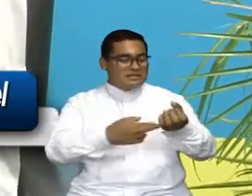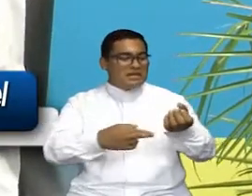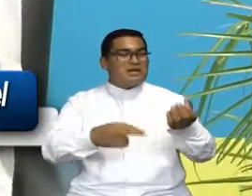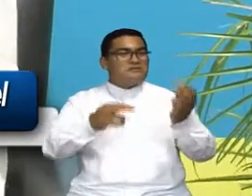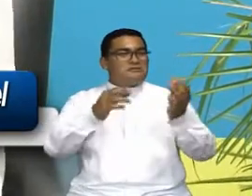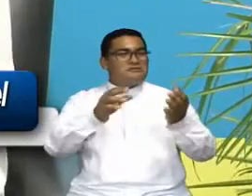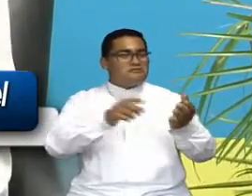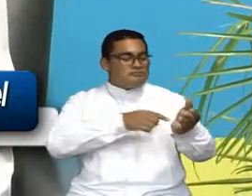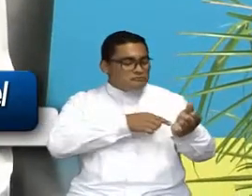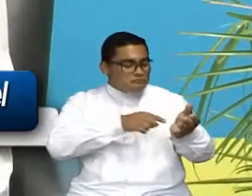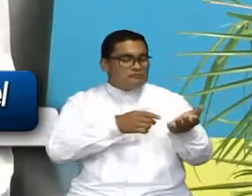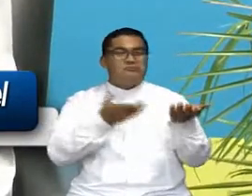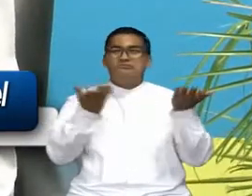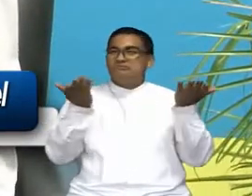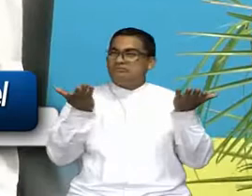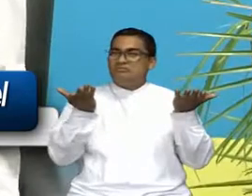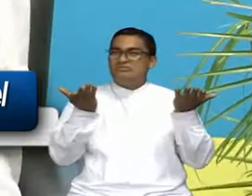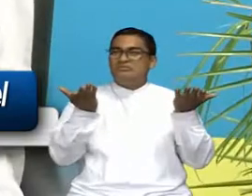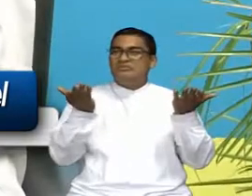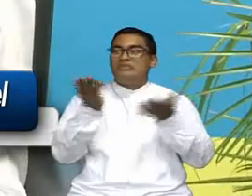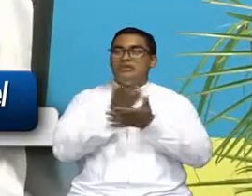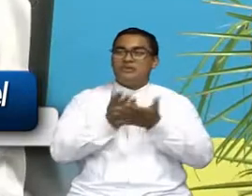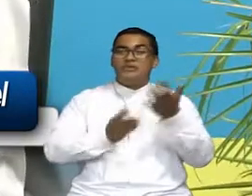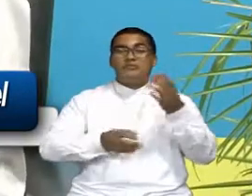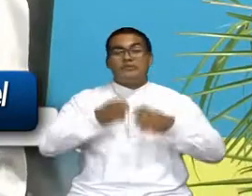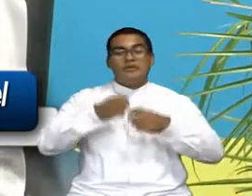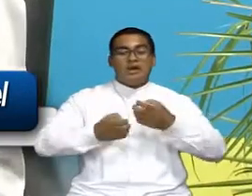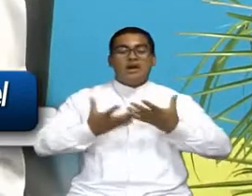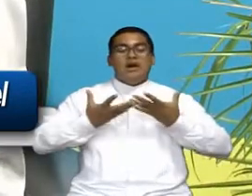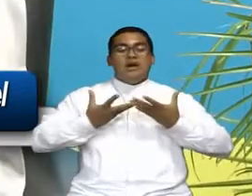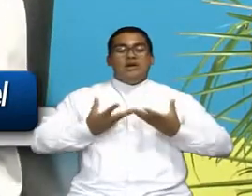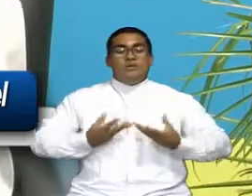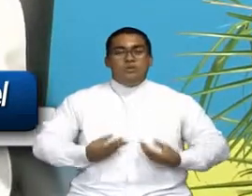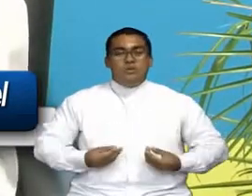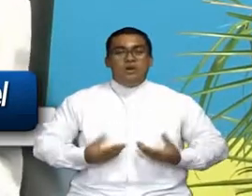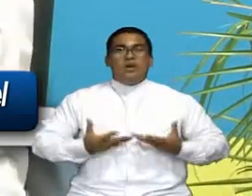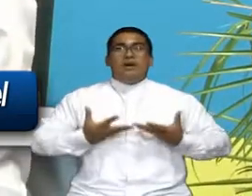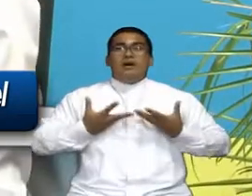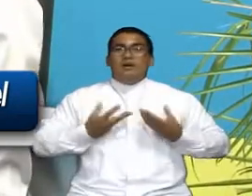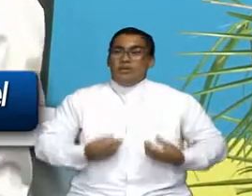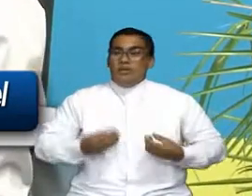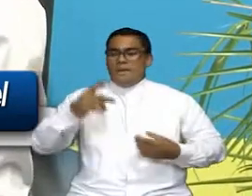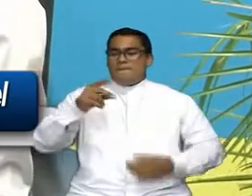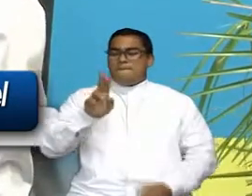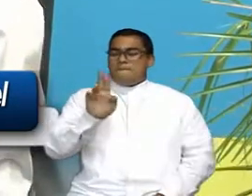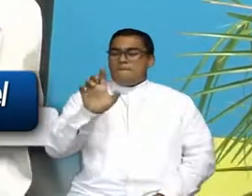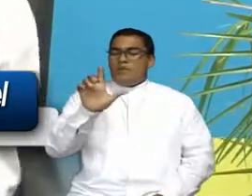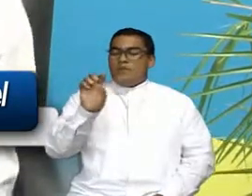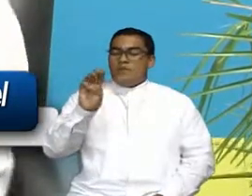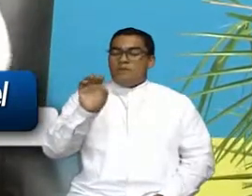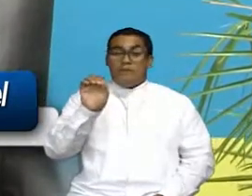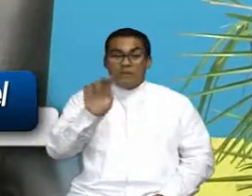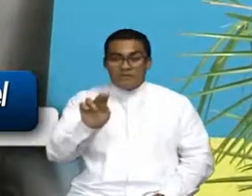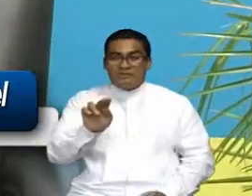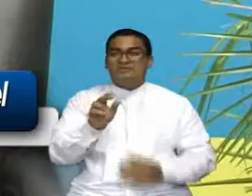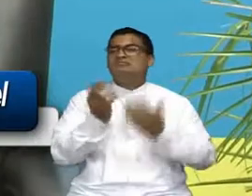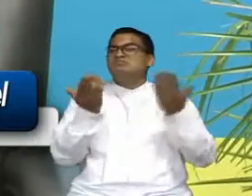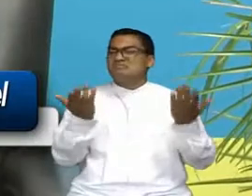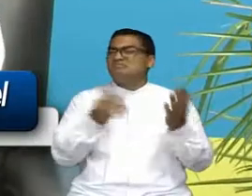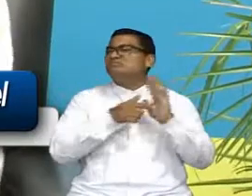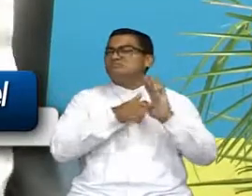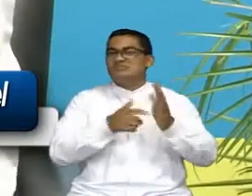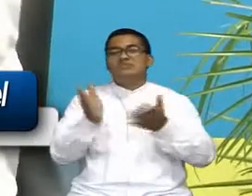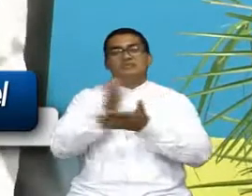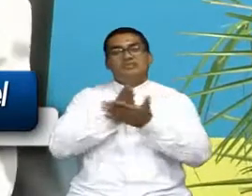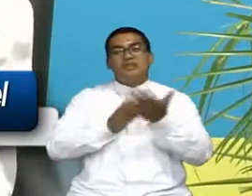profunda, hizo algún tromboembolismo pulmonar o tiene alguna cardiopatía, ¿verdad? Que tenemos que darle este tipo de tratamiento, pero que nos presentan reacciones al